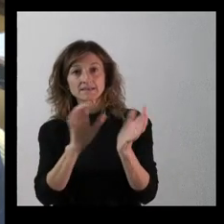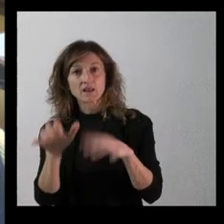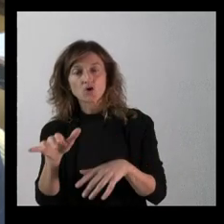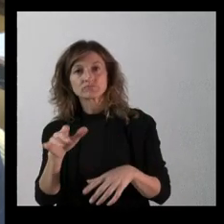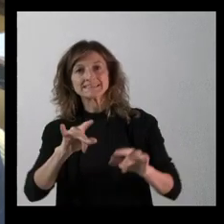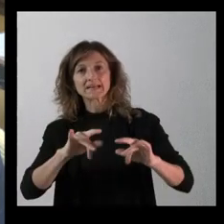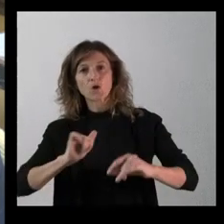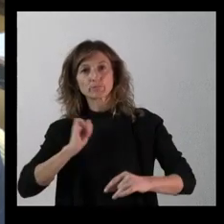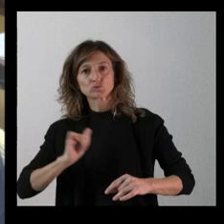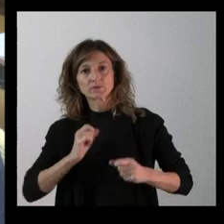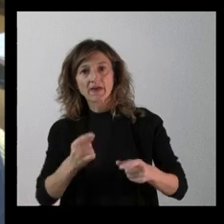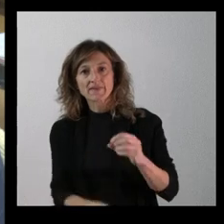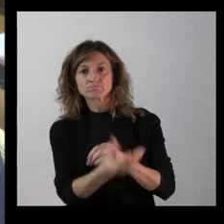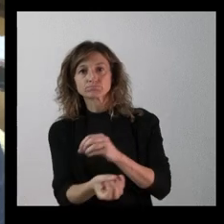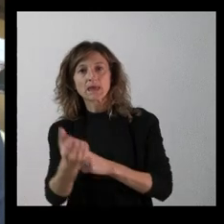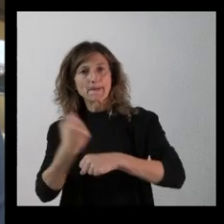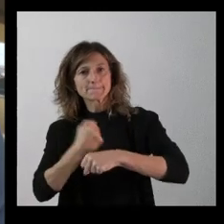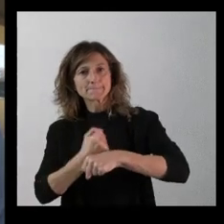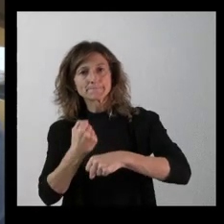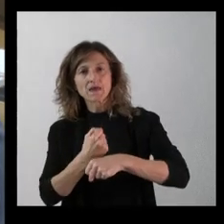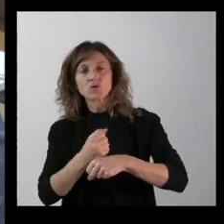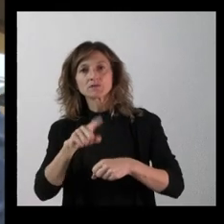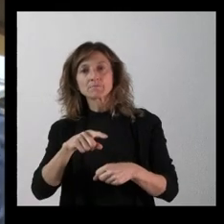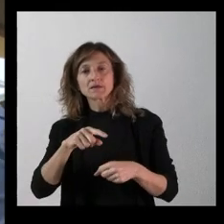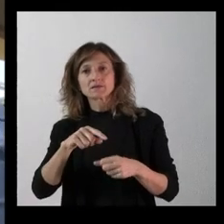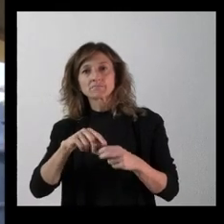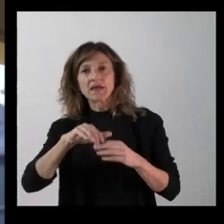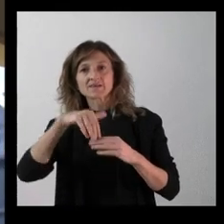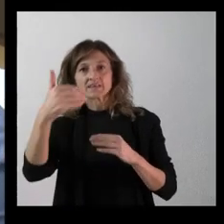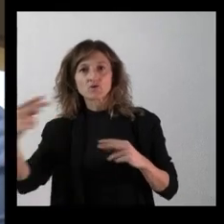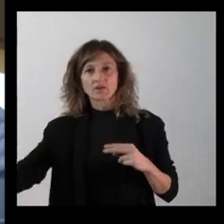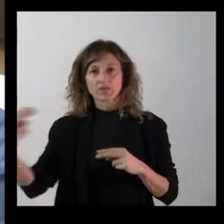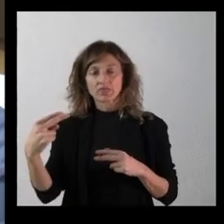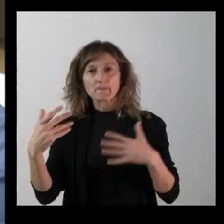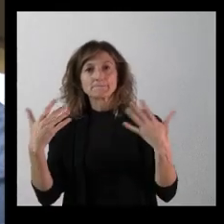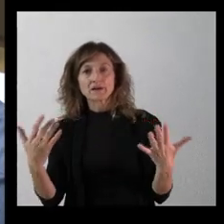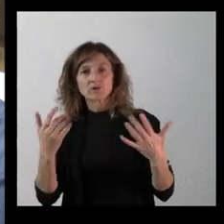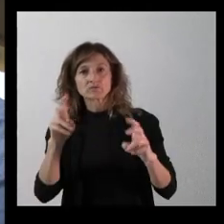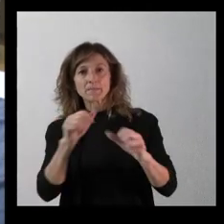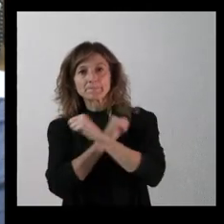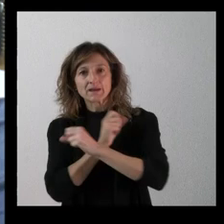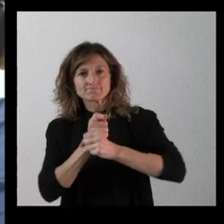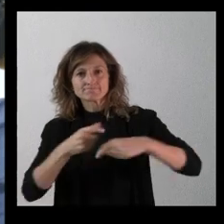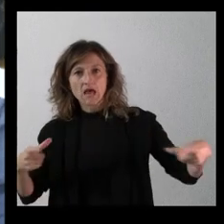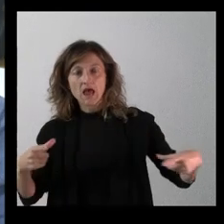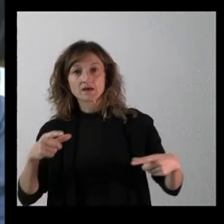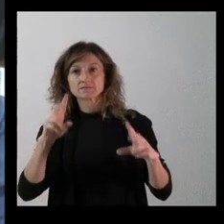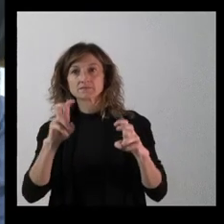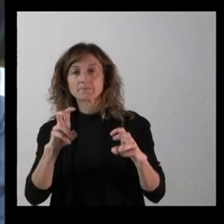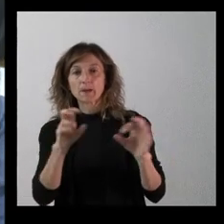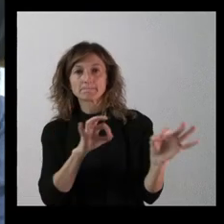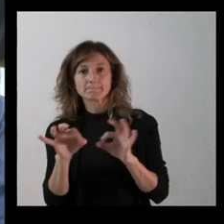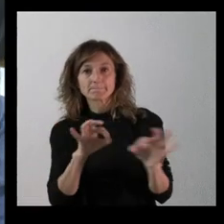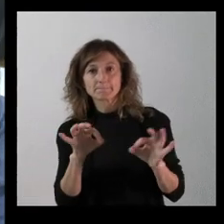oportunidades que crea empleo y tiene una proyección hacia el exterior sin embargo el paro crece las previsiones de crecimiento